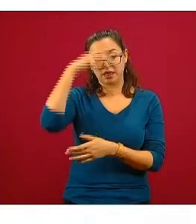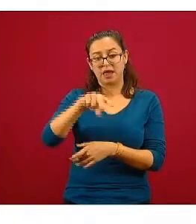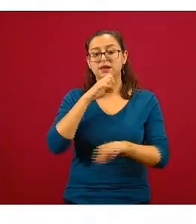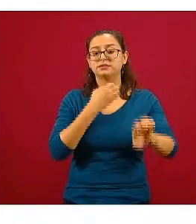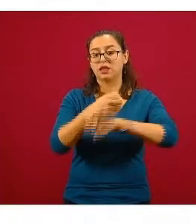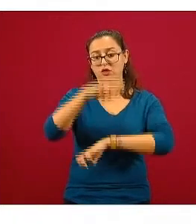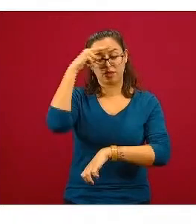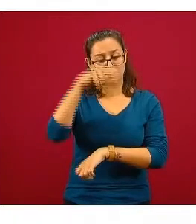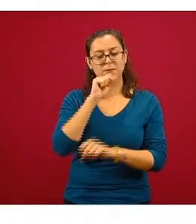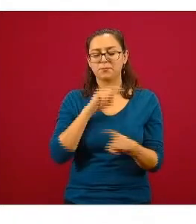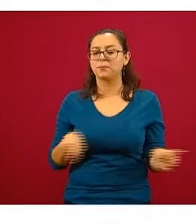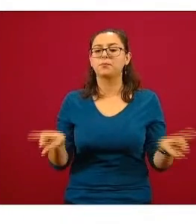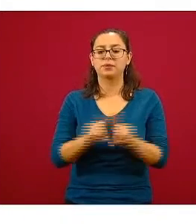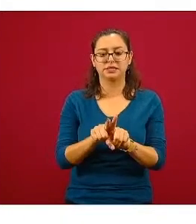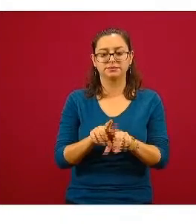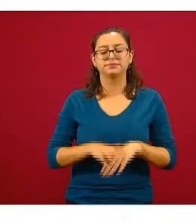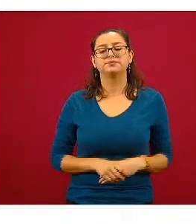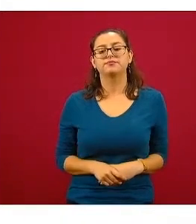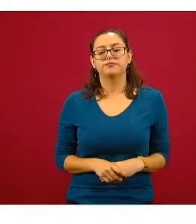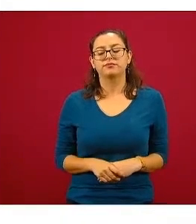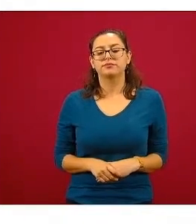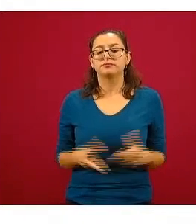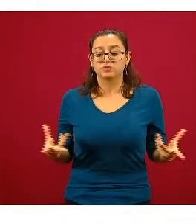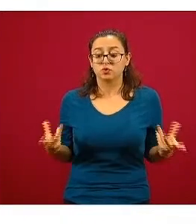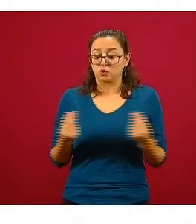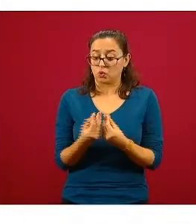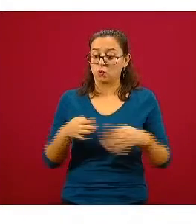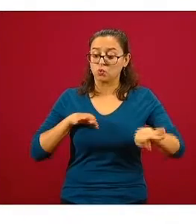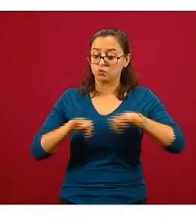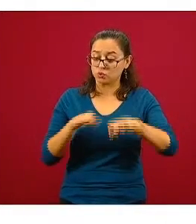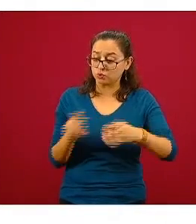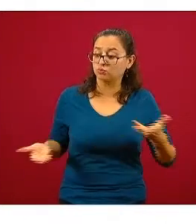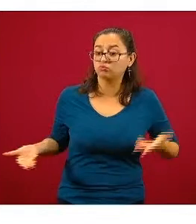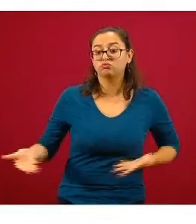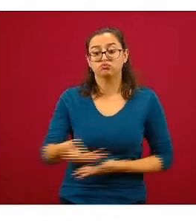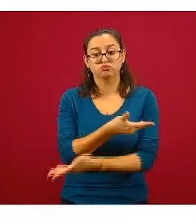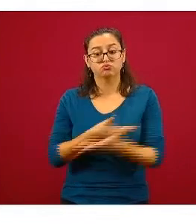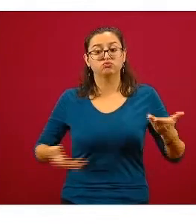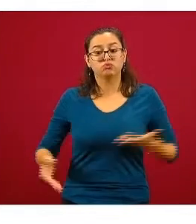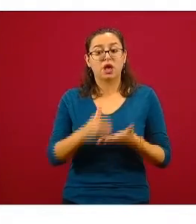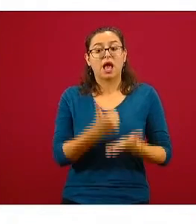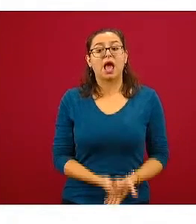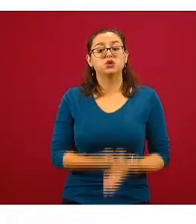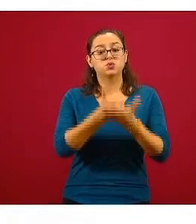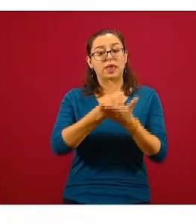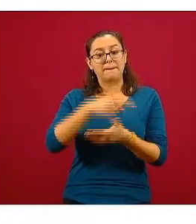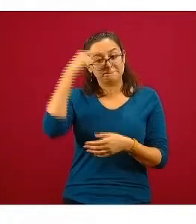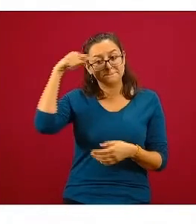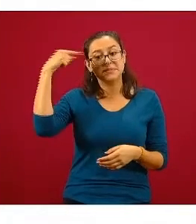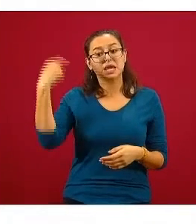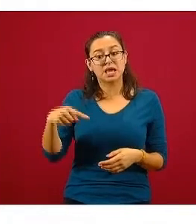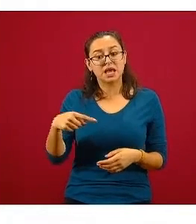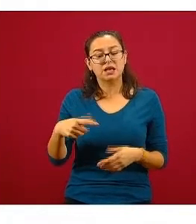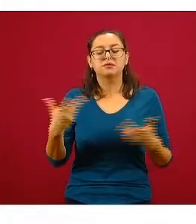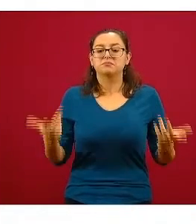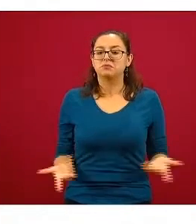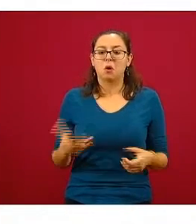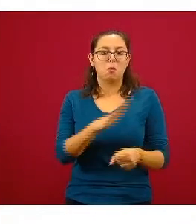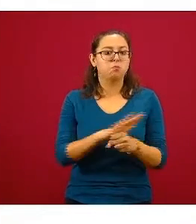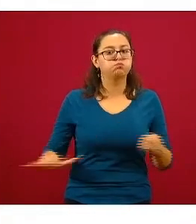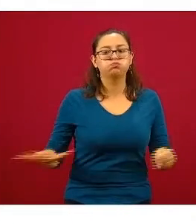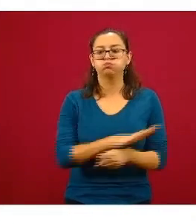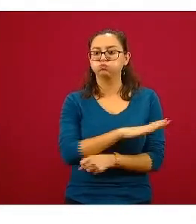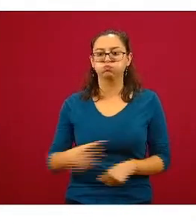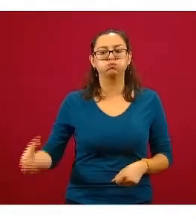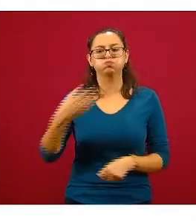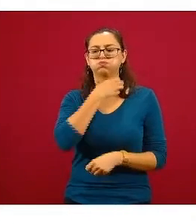del Estado de México. Esta interacción que hemos tenido entre todos nosotros nos permitió que nunca nos saturáramos